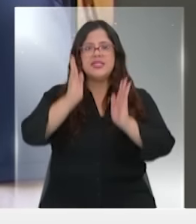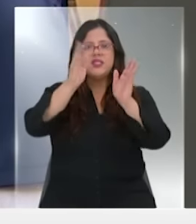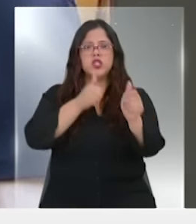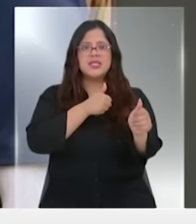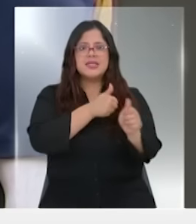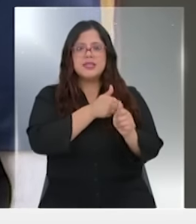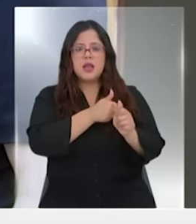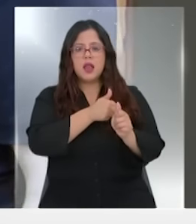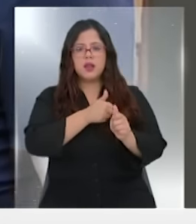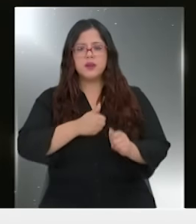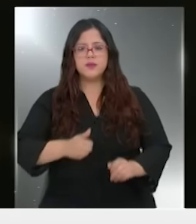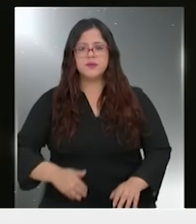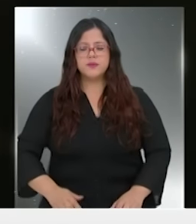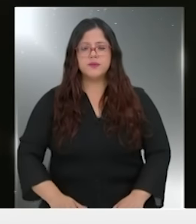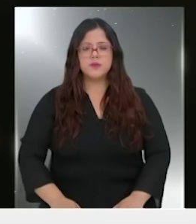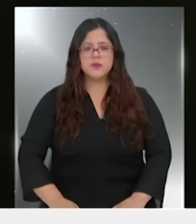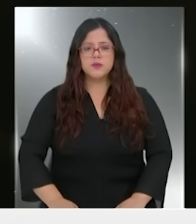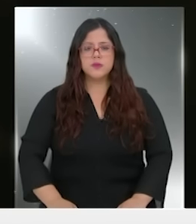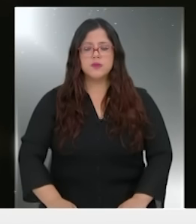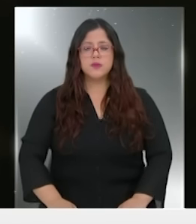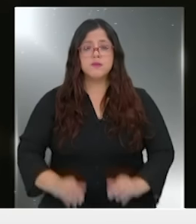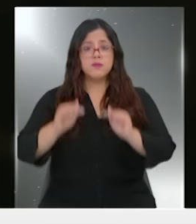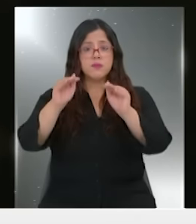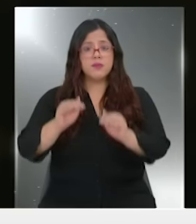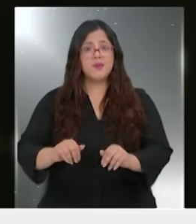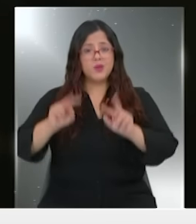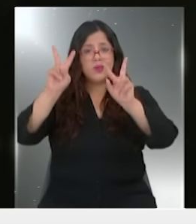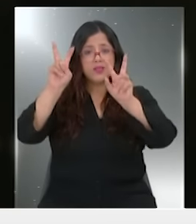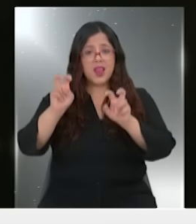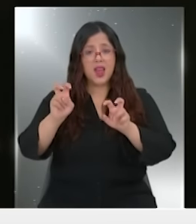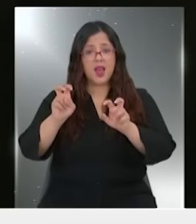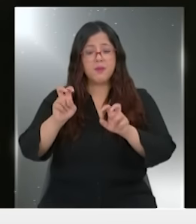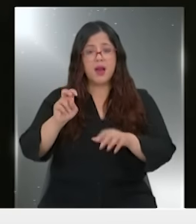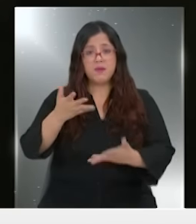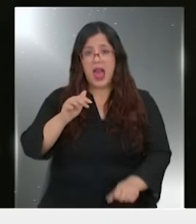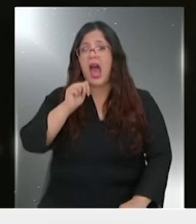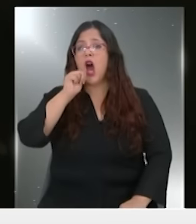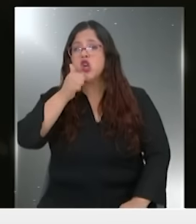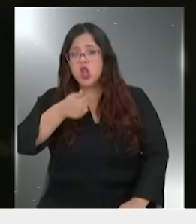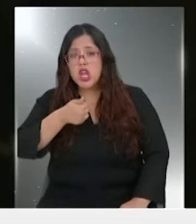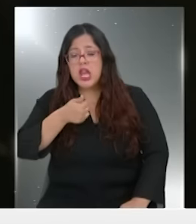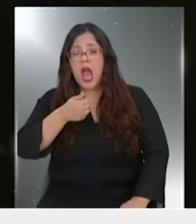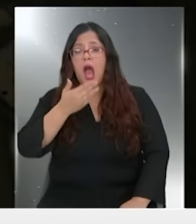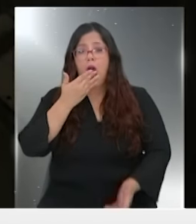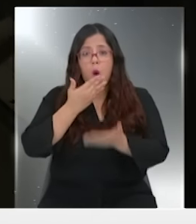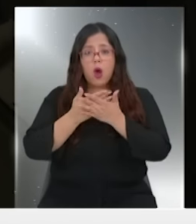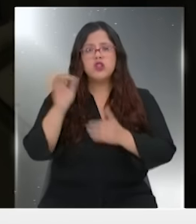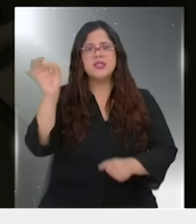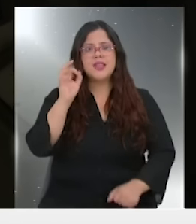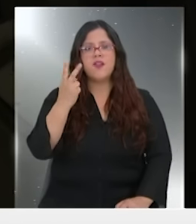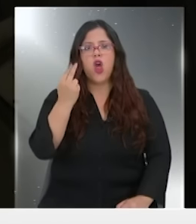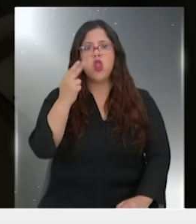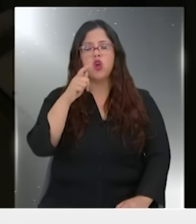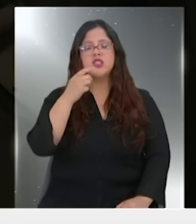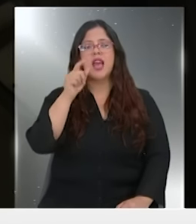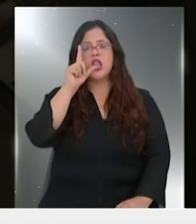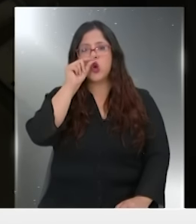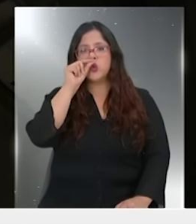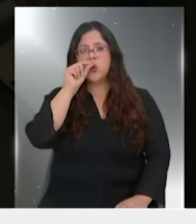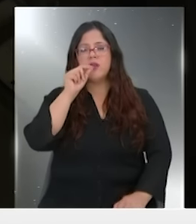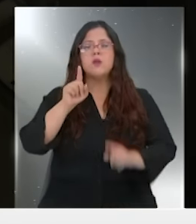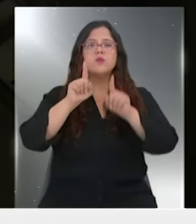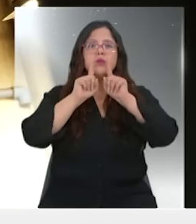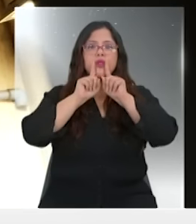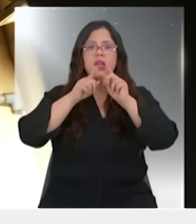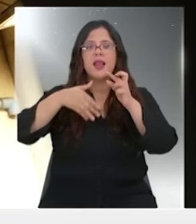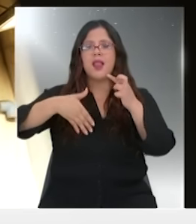aledaños. La misma operación realizada al día siguiente, el sábado 12 de octubre, en el Hotel